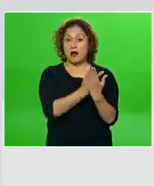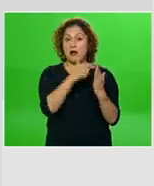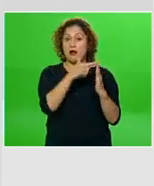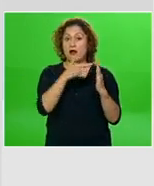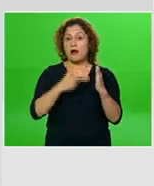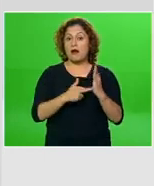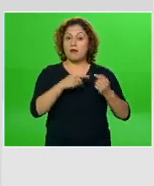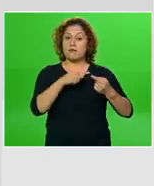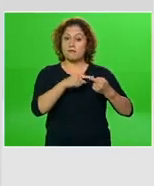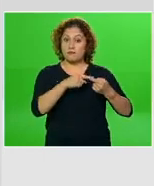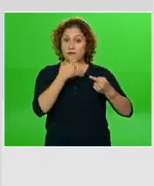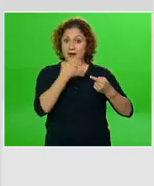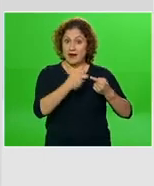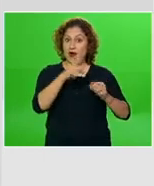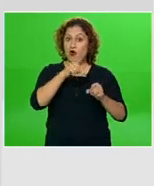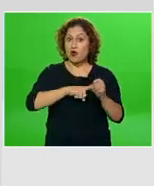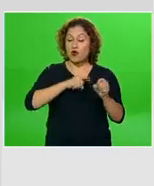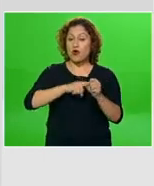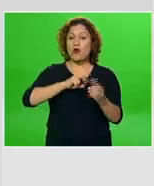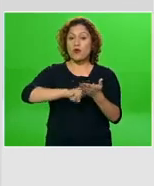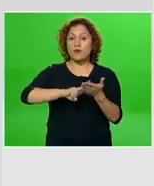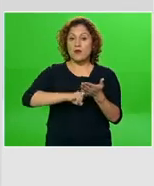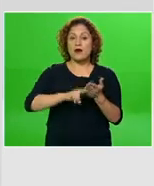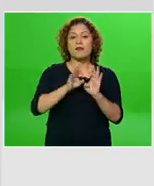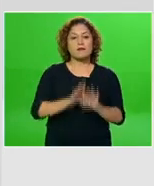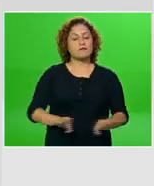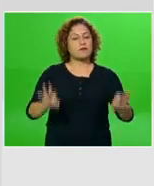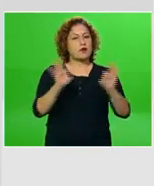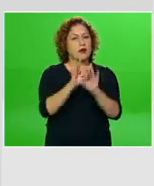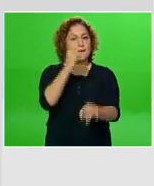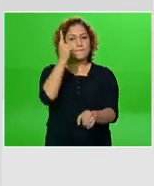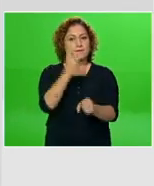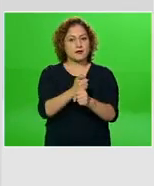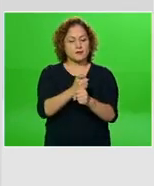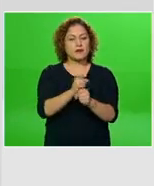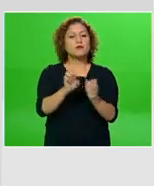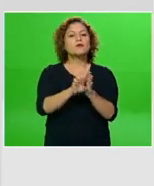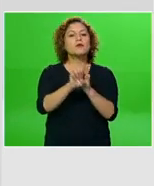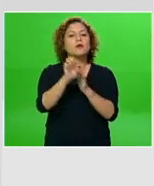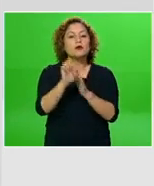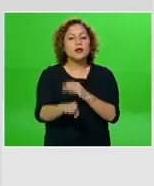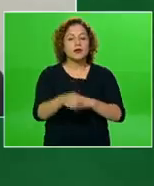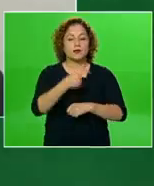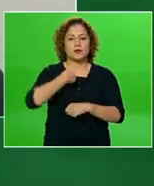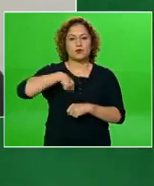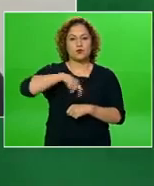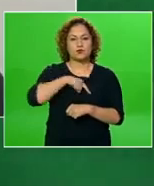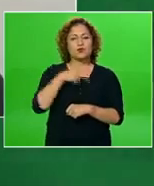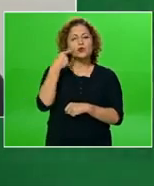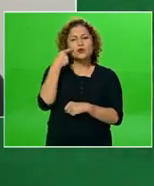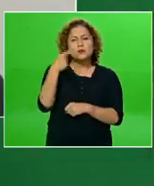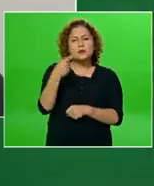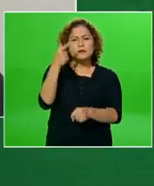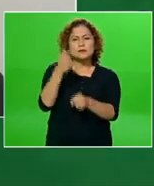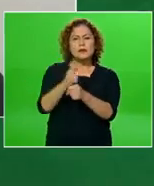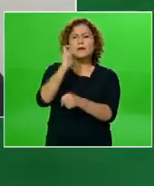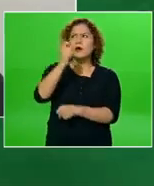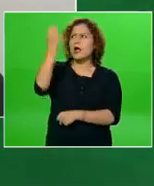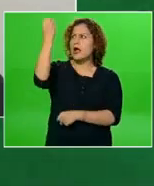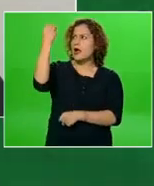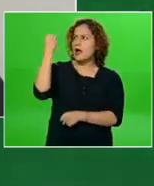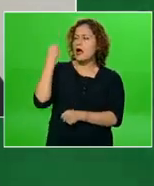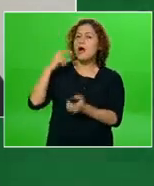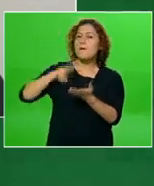además es una condición de seguridad importante porque cuando nosotros decimos que el semáforo está en verde quiere decir que los 10